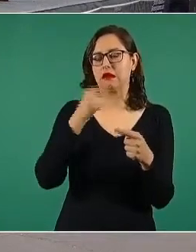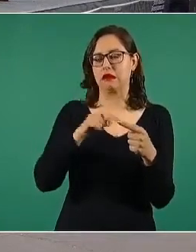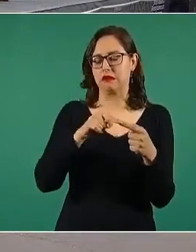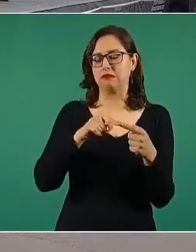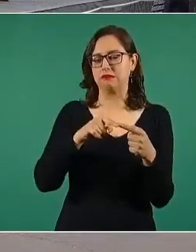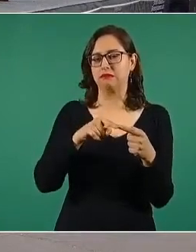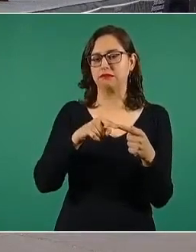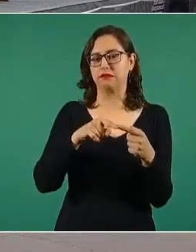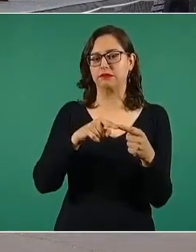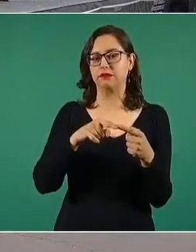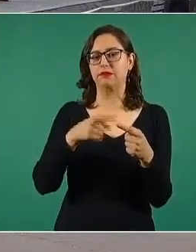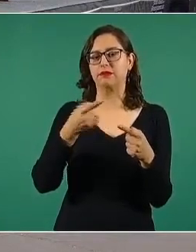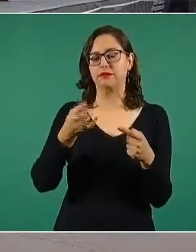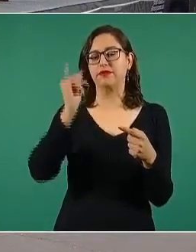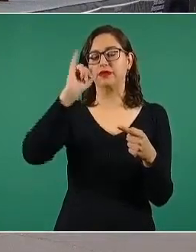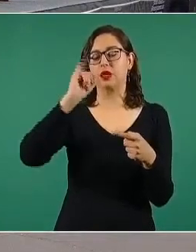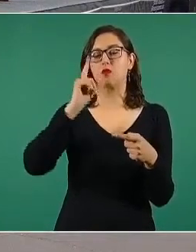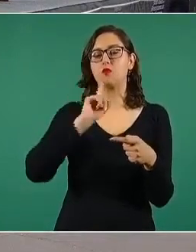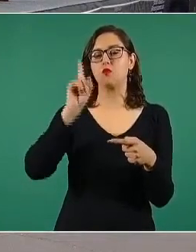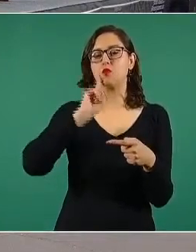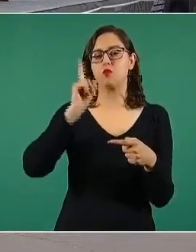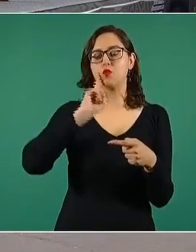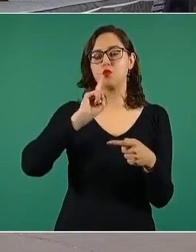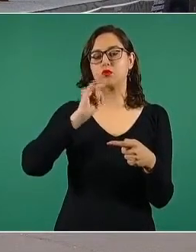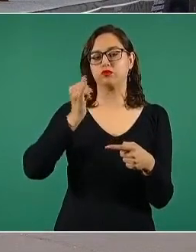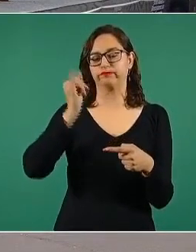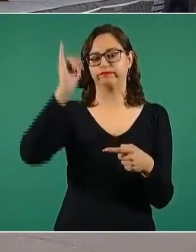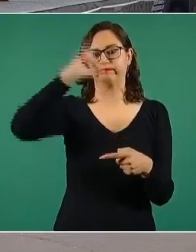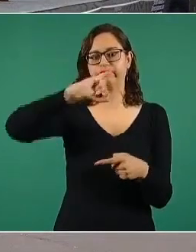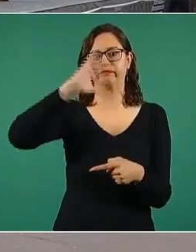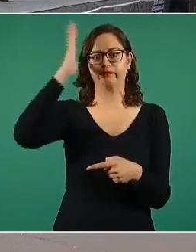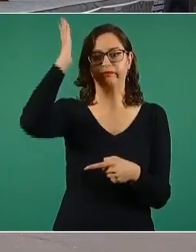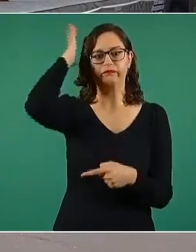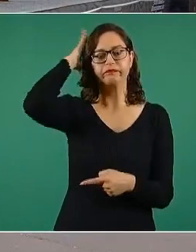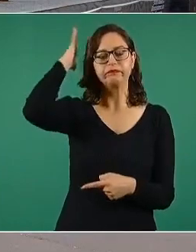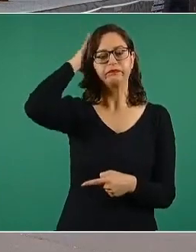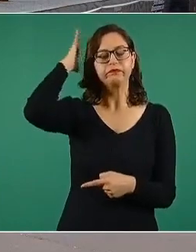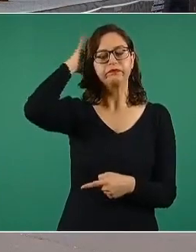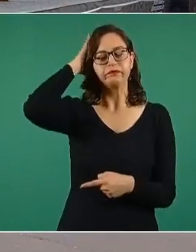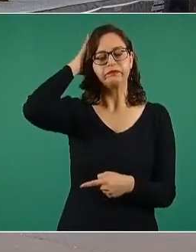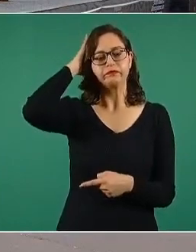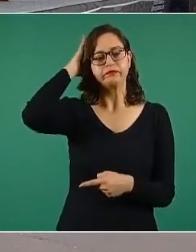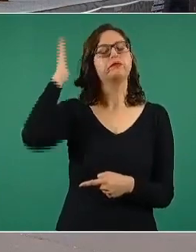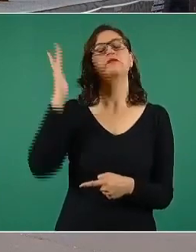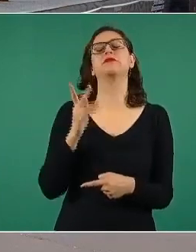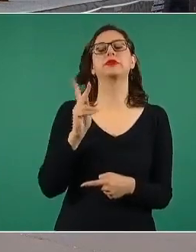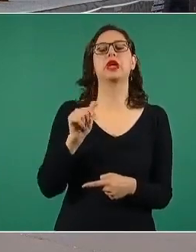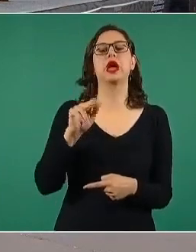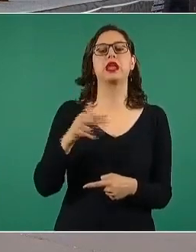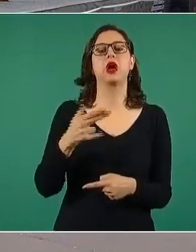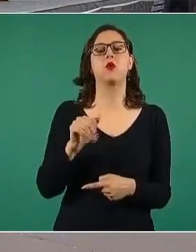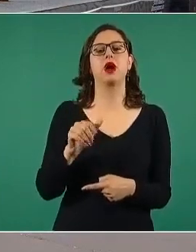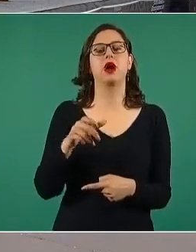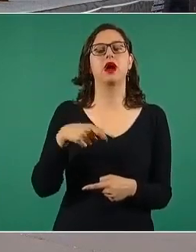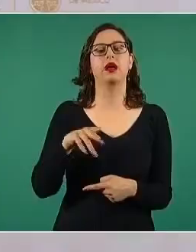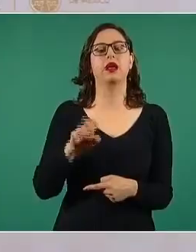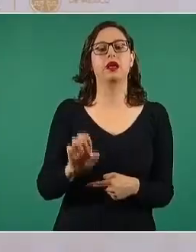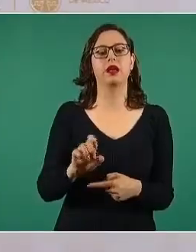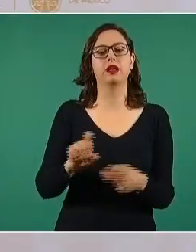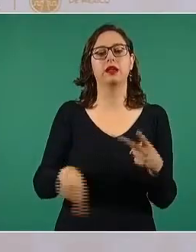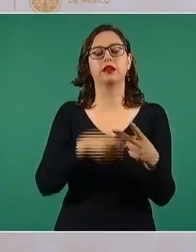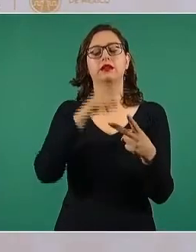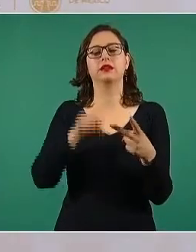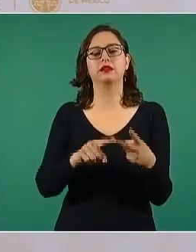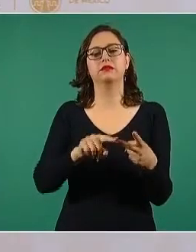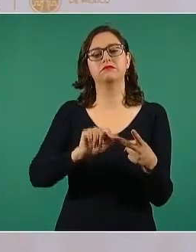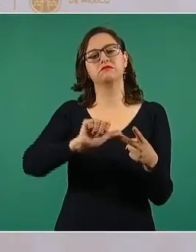Skaidir, jefa del Consejo Mohawk de la comunidad Canahuaque, y